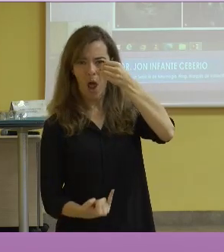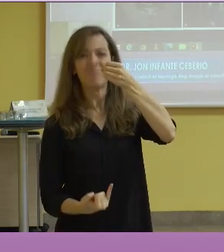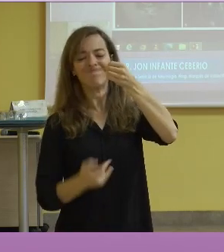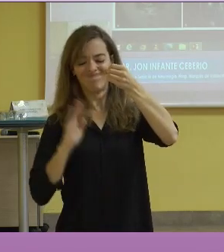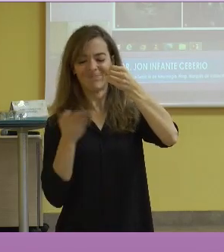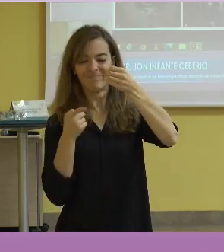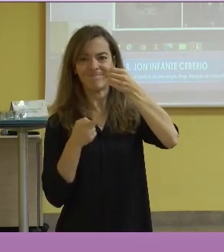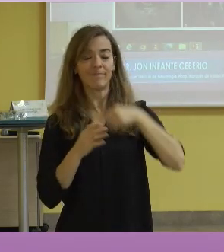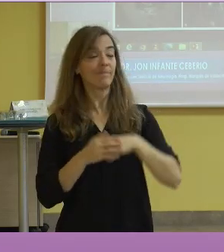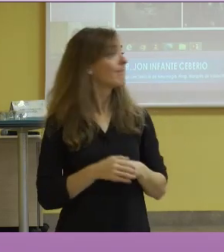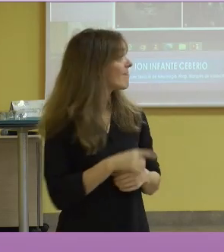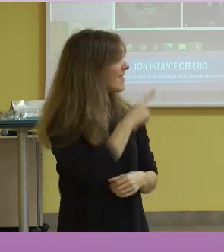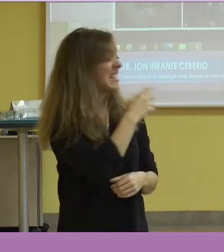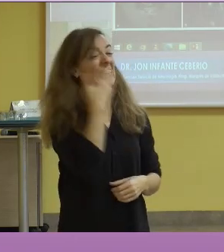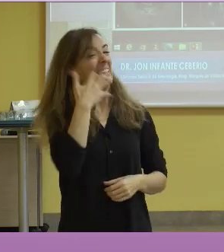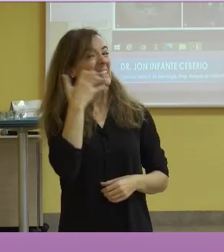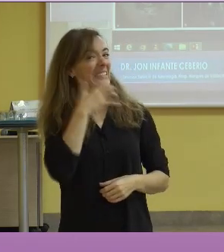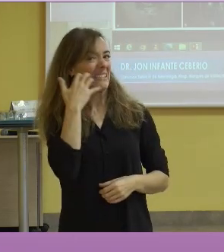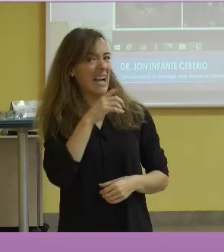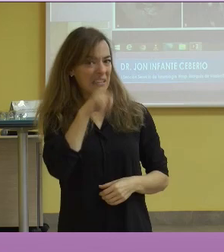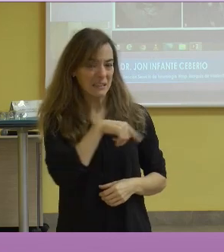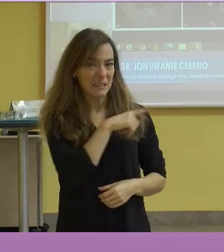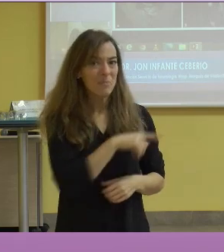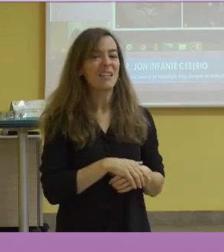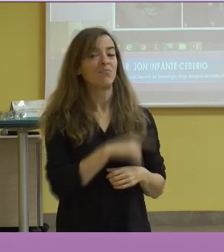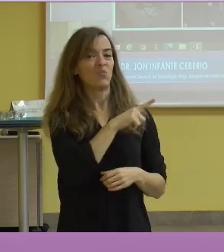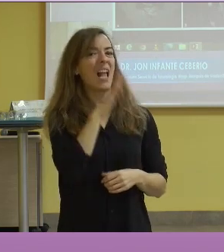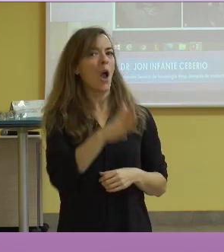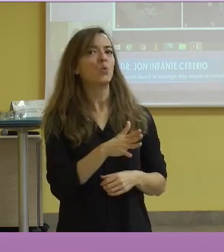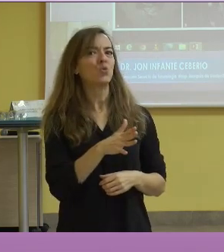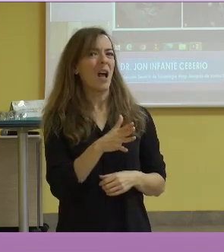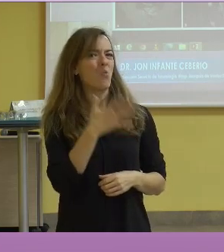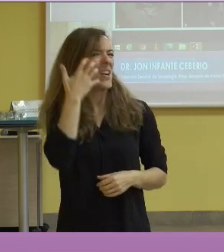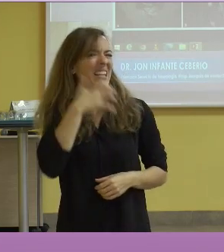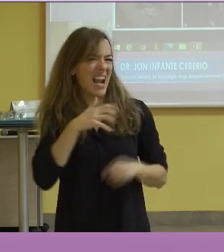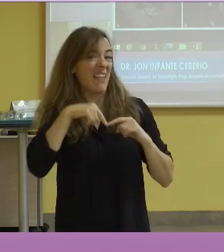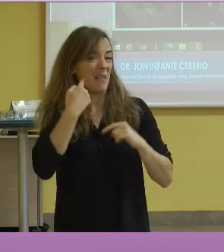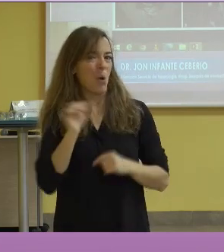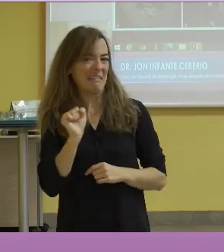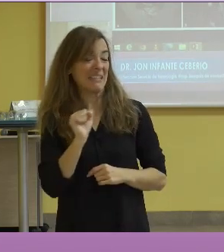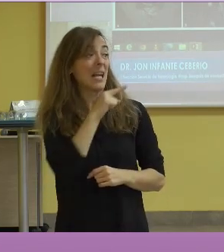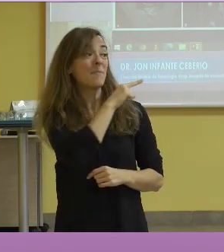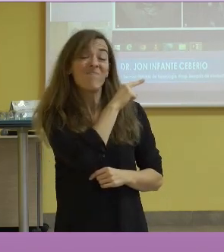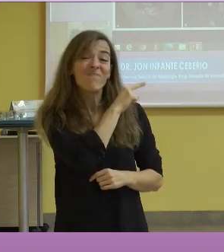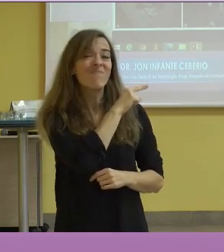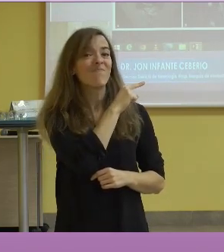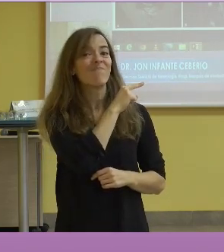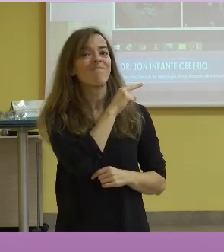Bueno, y esto es una entidad bastante rara, que es la siderosis superficial, que es una causa muy rara de ataxia, en la cual se